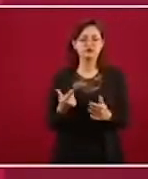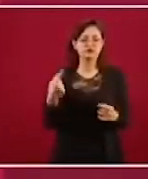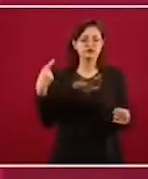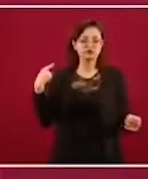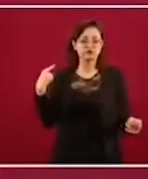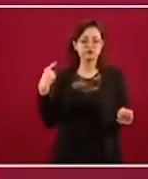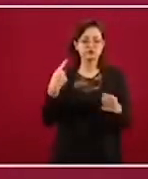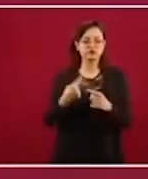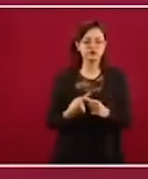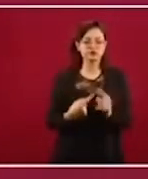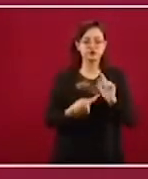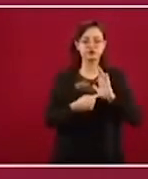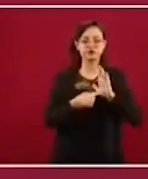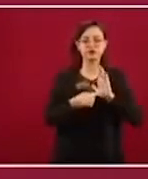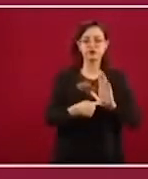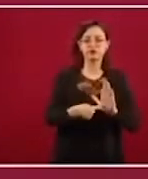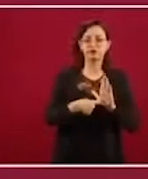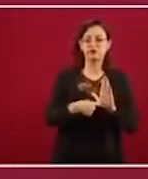mostrando